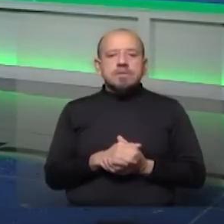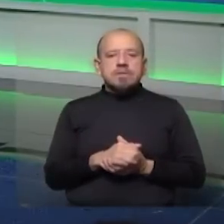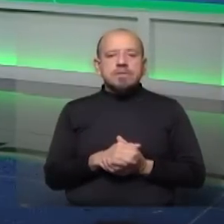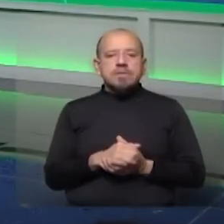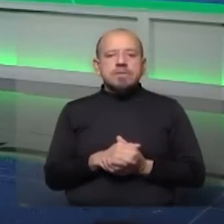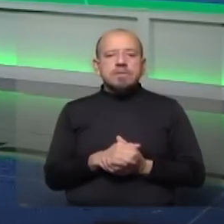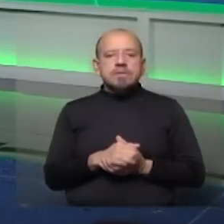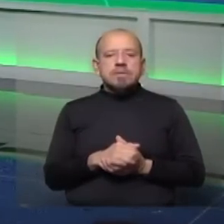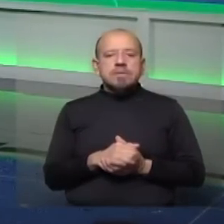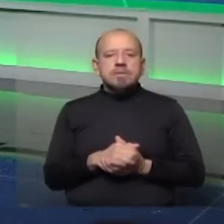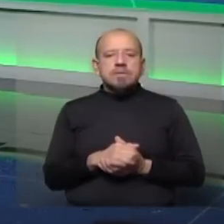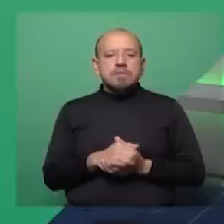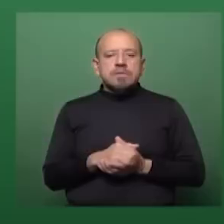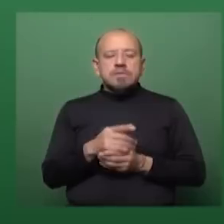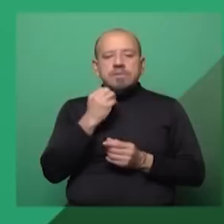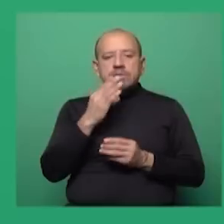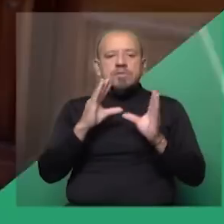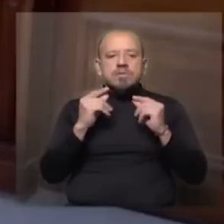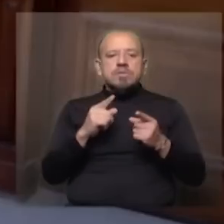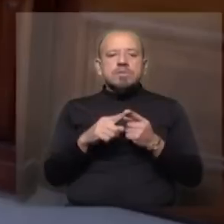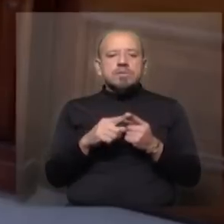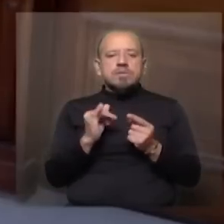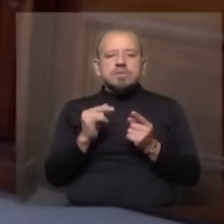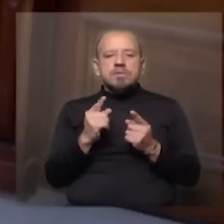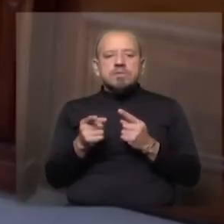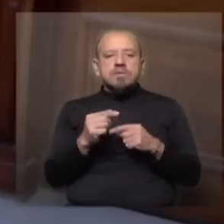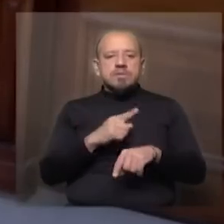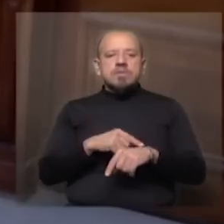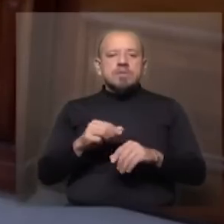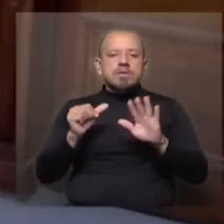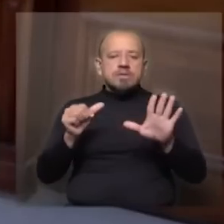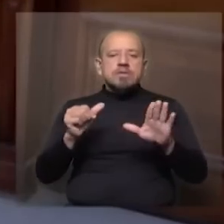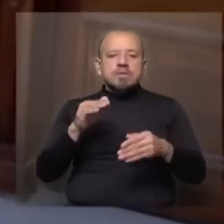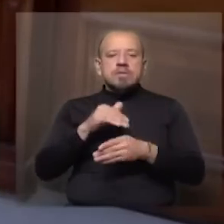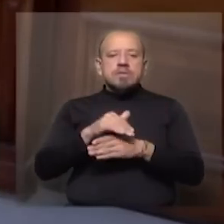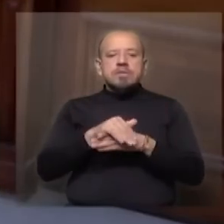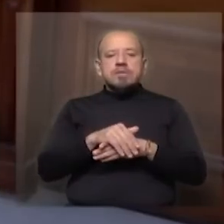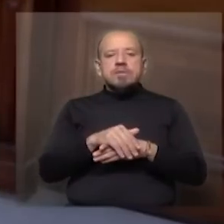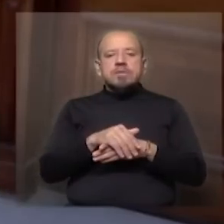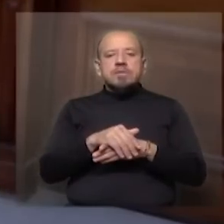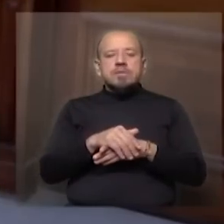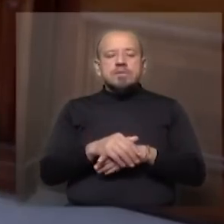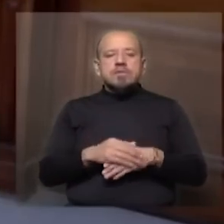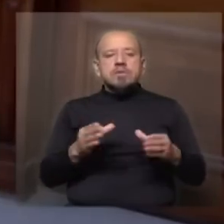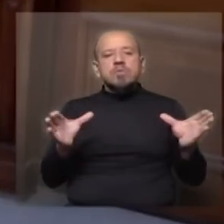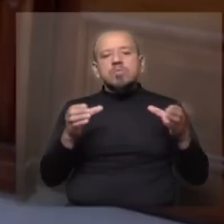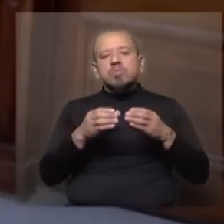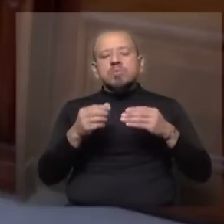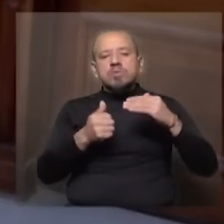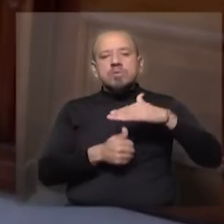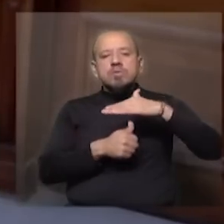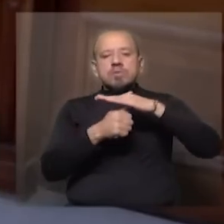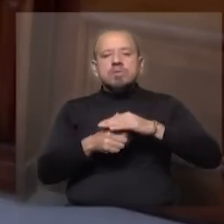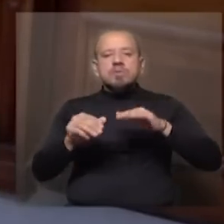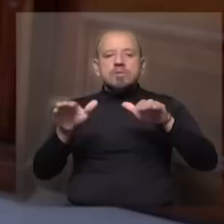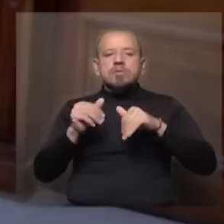Martín Natalia buenas noches para ustedes desde las 18 horas está eh el directorio del partido Nacional convocó a los